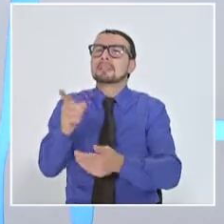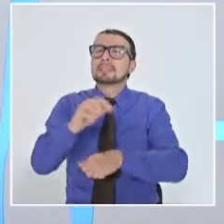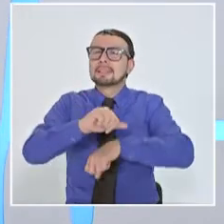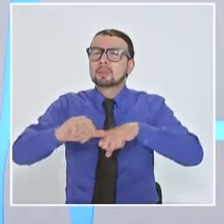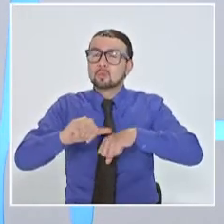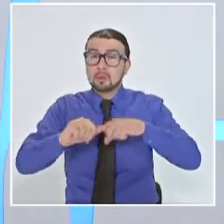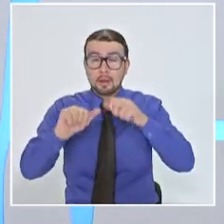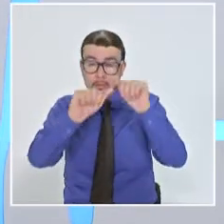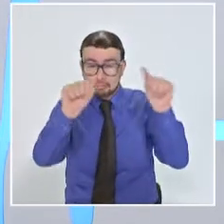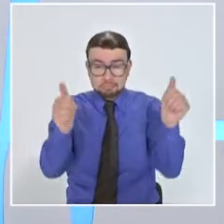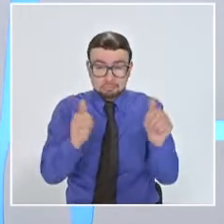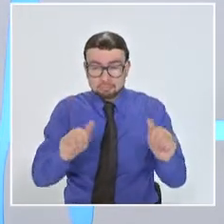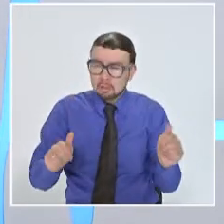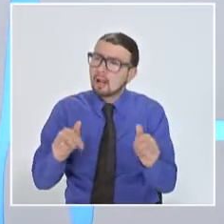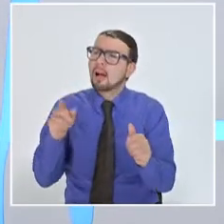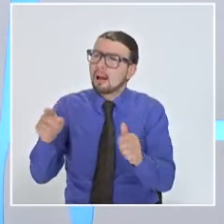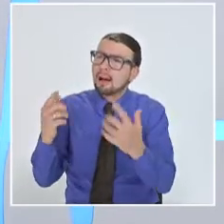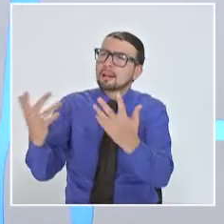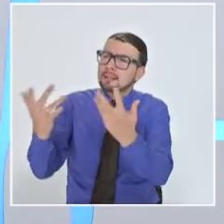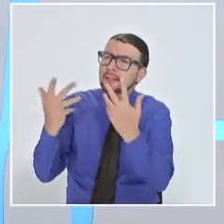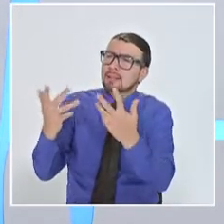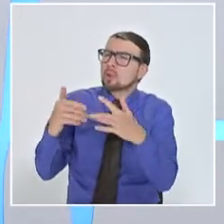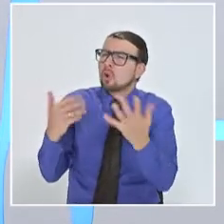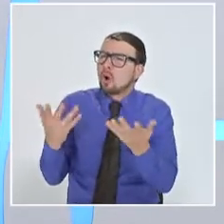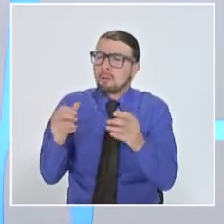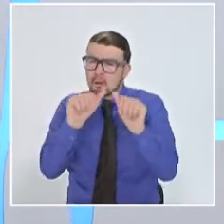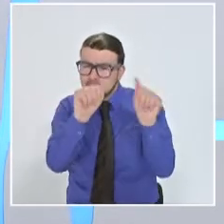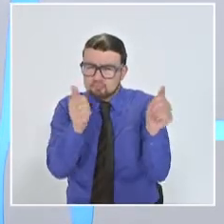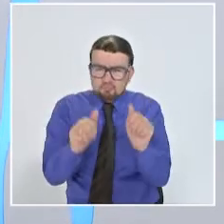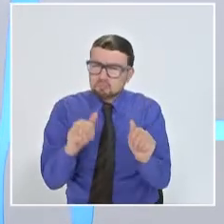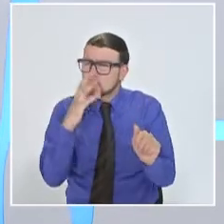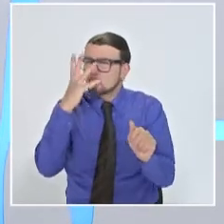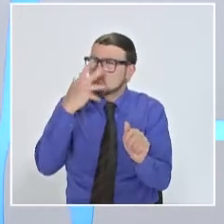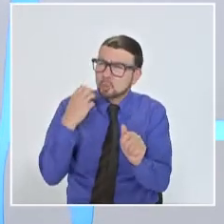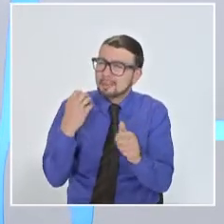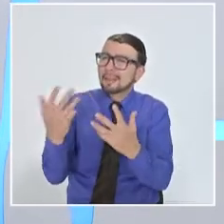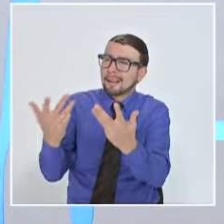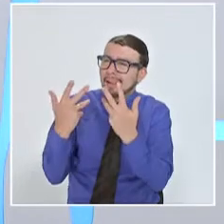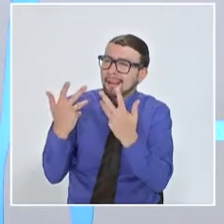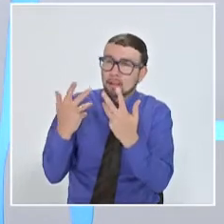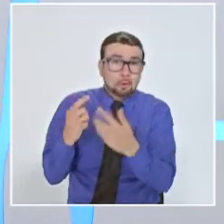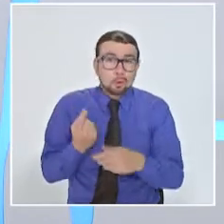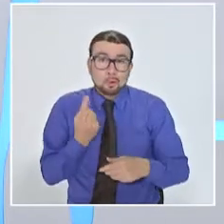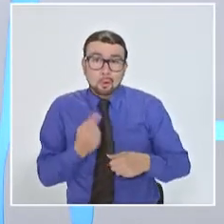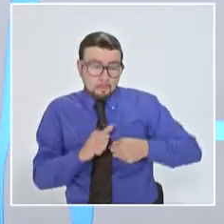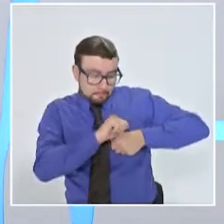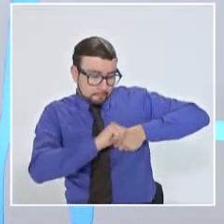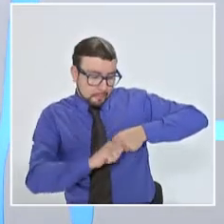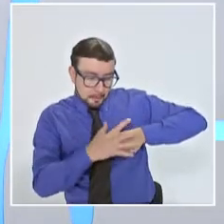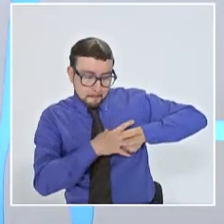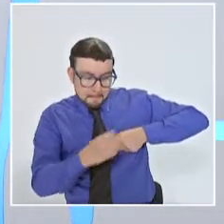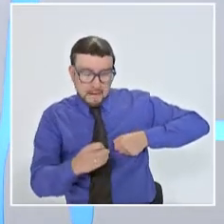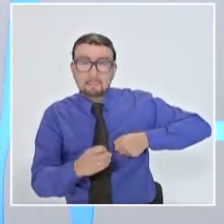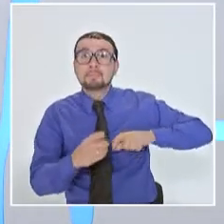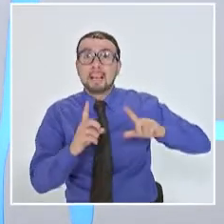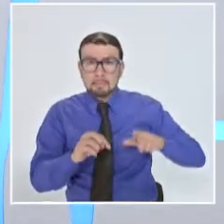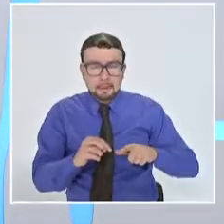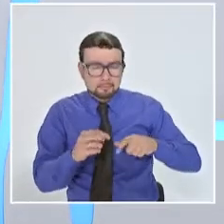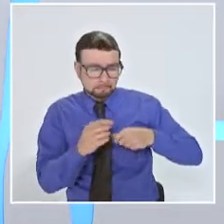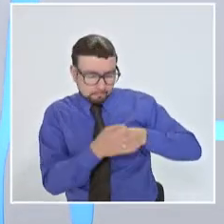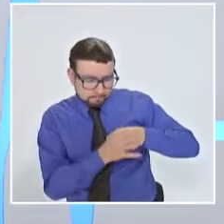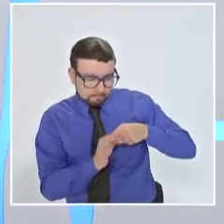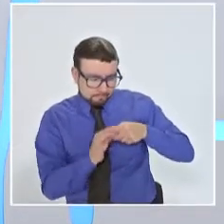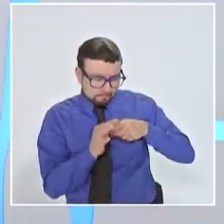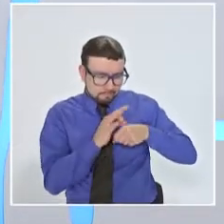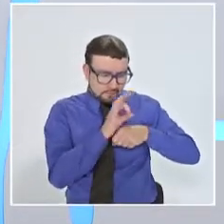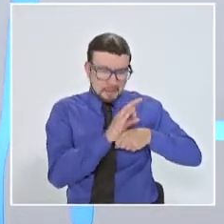plástica y aprendemos los conceptos y los principios de cirugía plástica para no solo quitar el tumor, sino rotar colgajos locales y generar